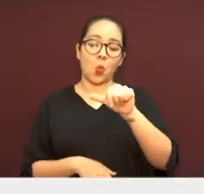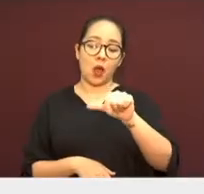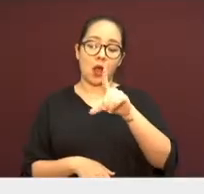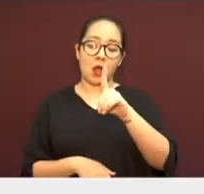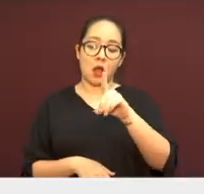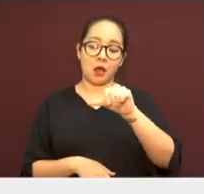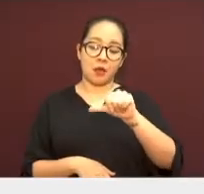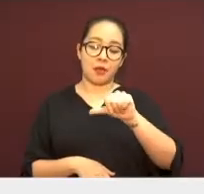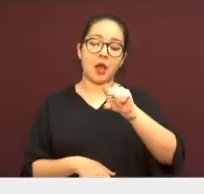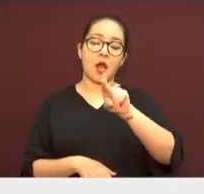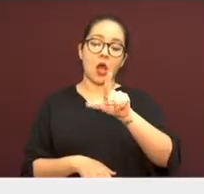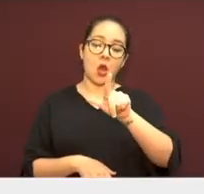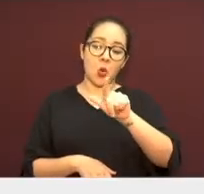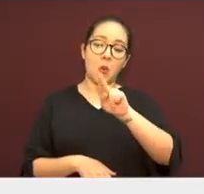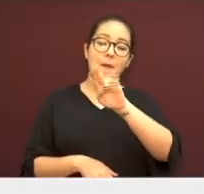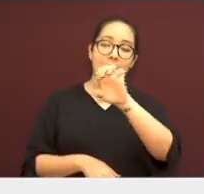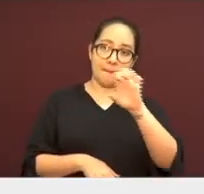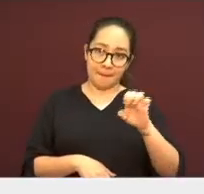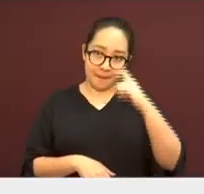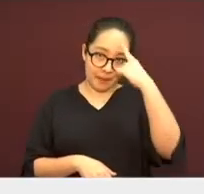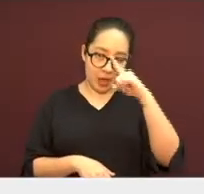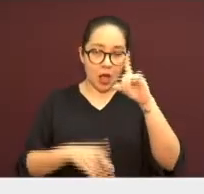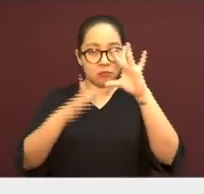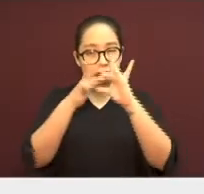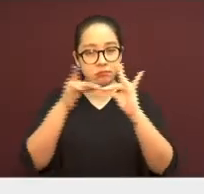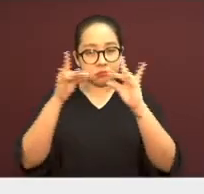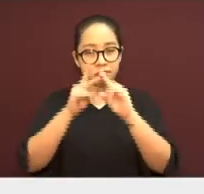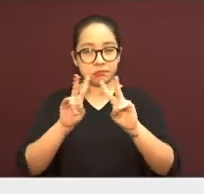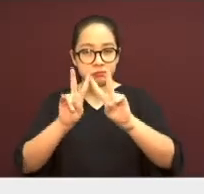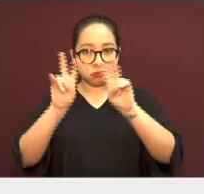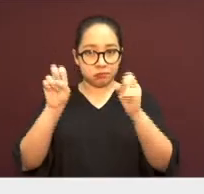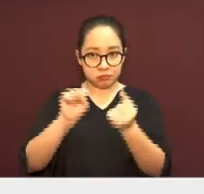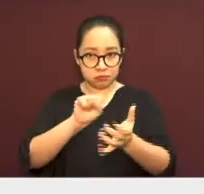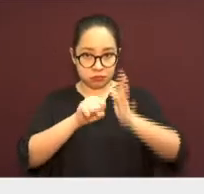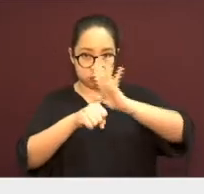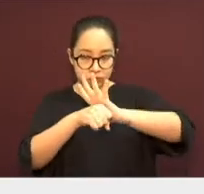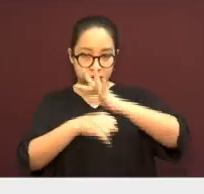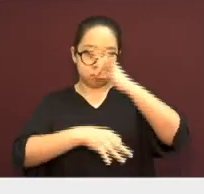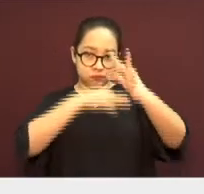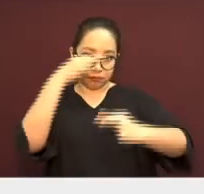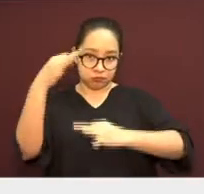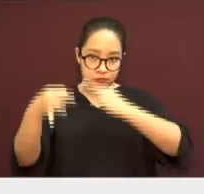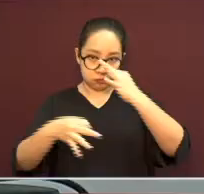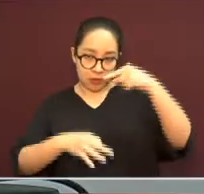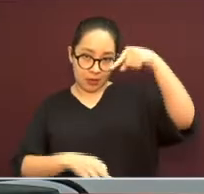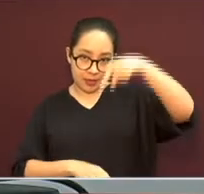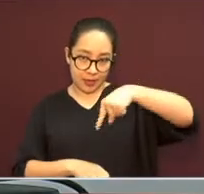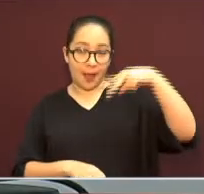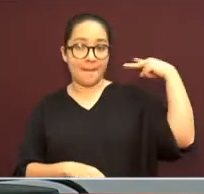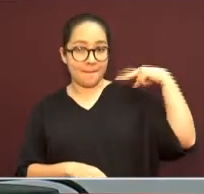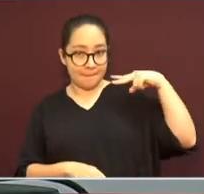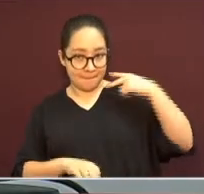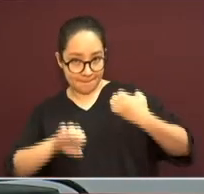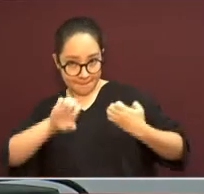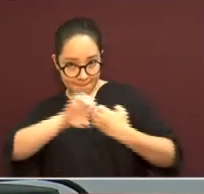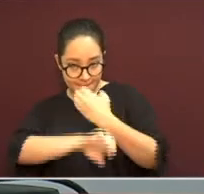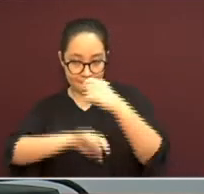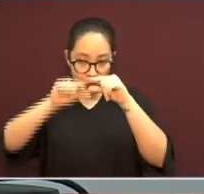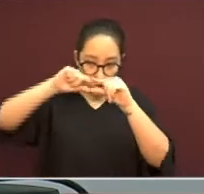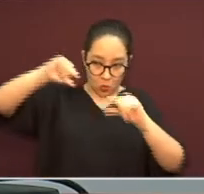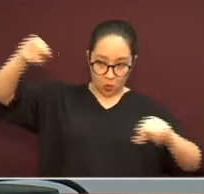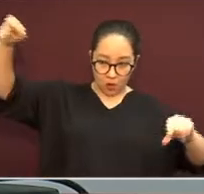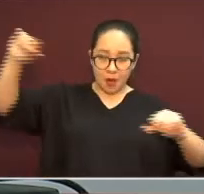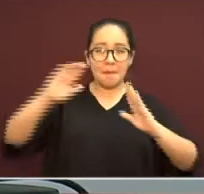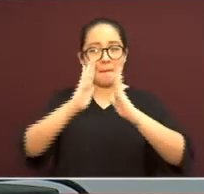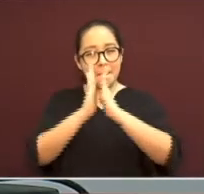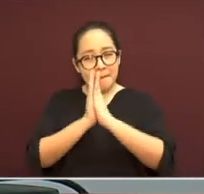ustedes la actualización al día de hoy de el coronavirus en nuestro estado los invito a que continúen con las medidas de